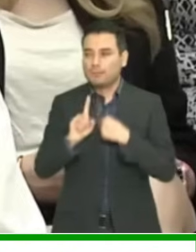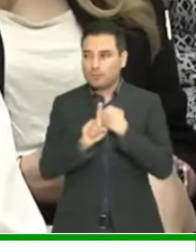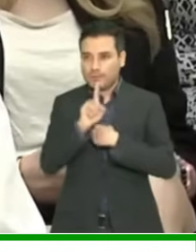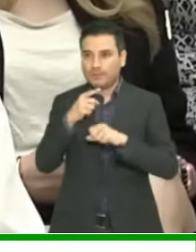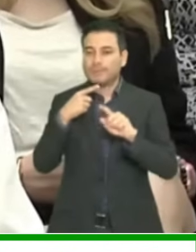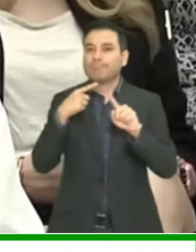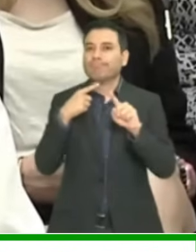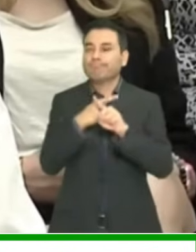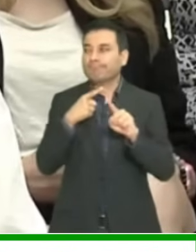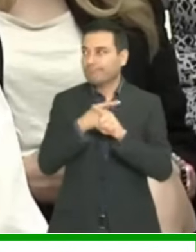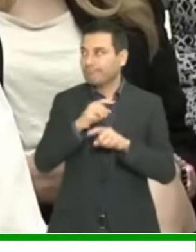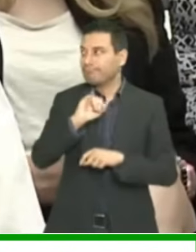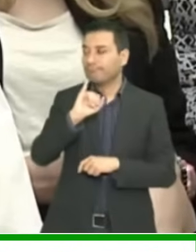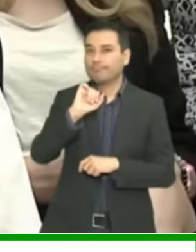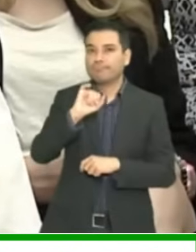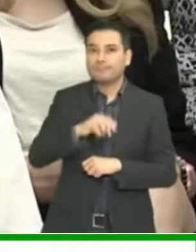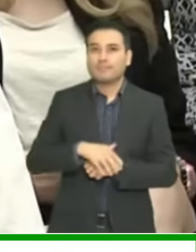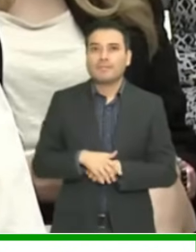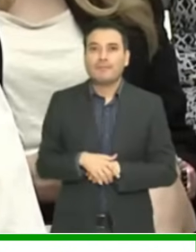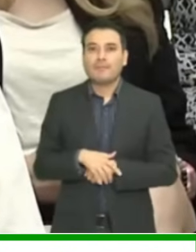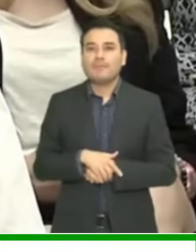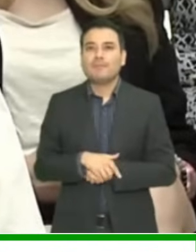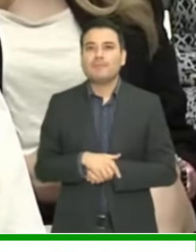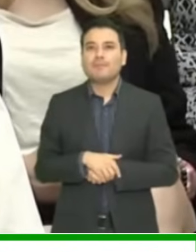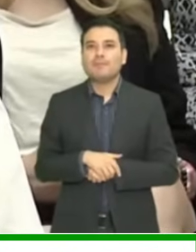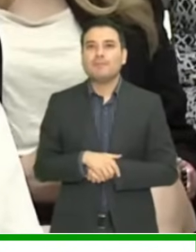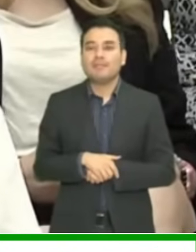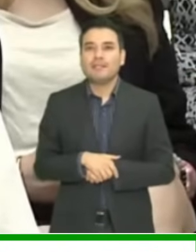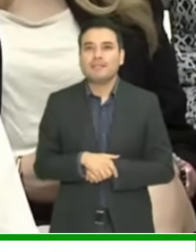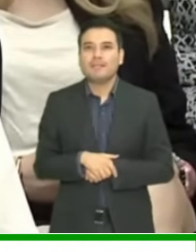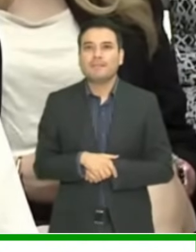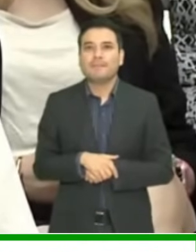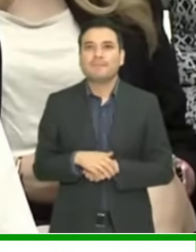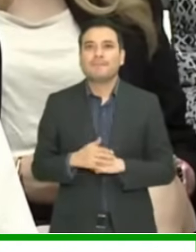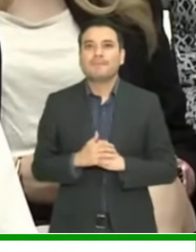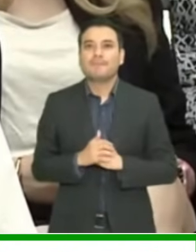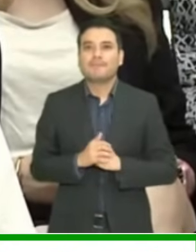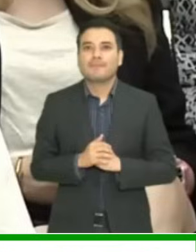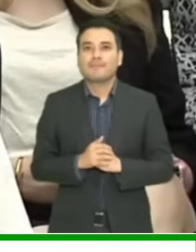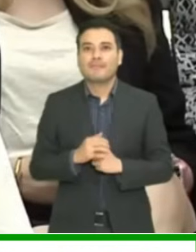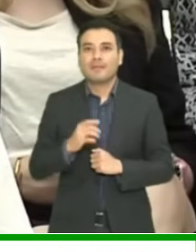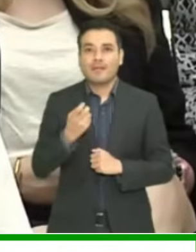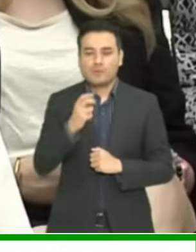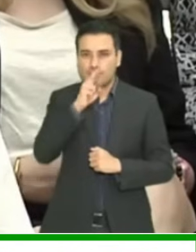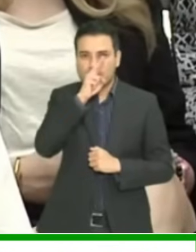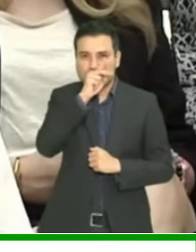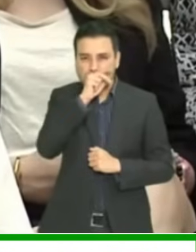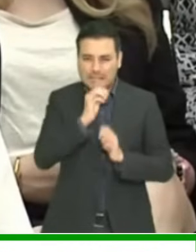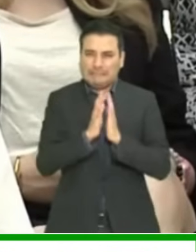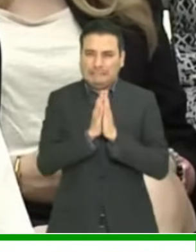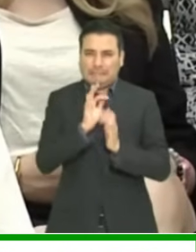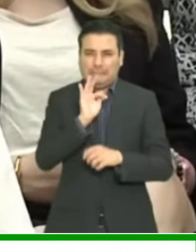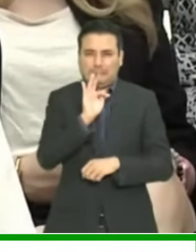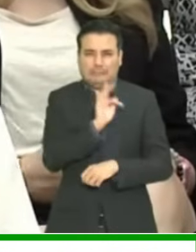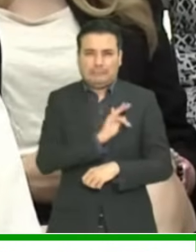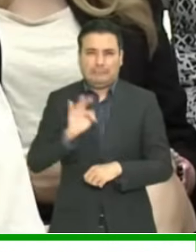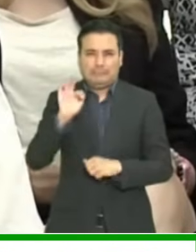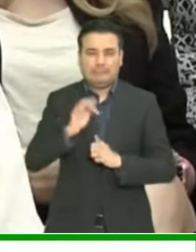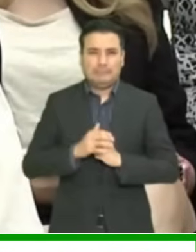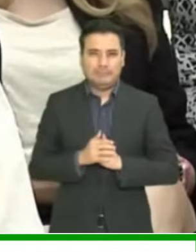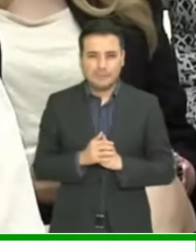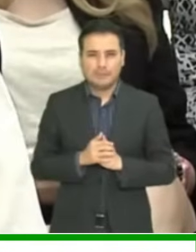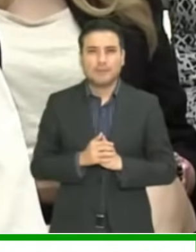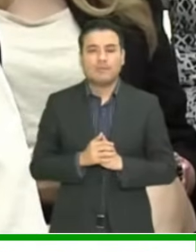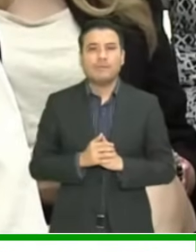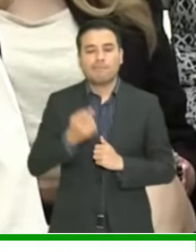esas inconsistencias, diferencias preocupan a mucha gente. Y me parece no solo una preocupación válida, legítima, sino que tiene que ver con